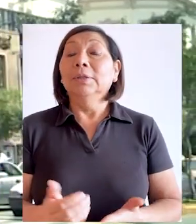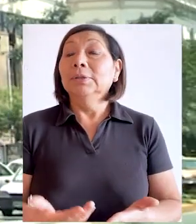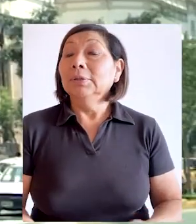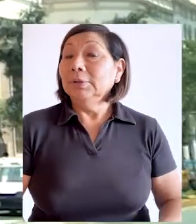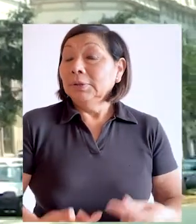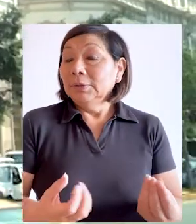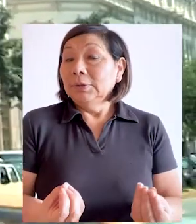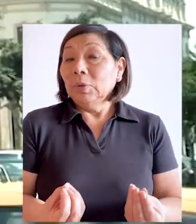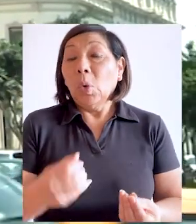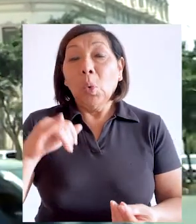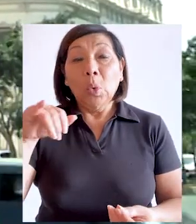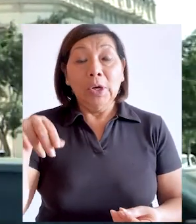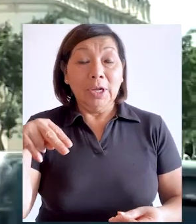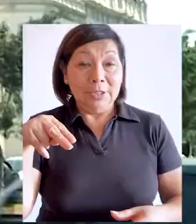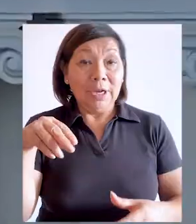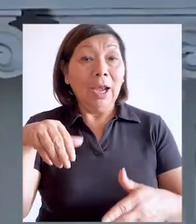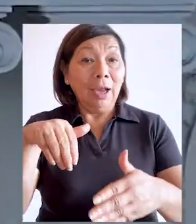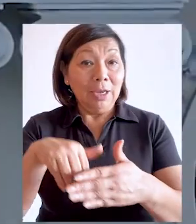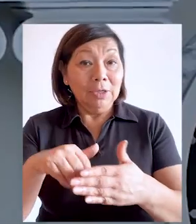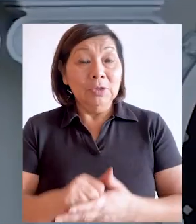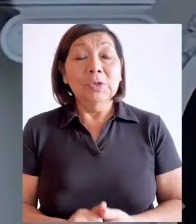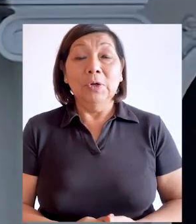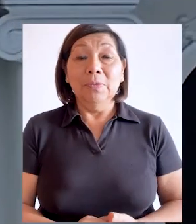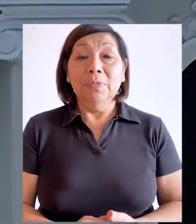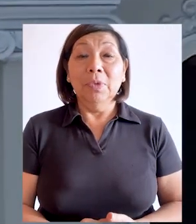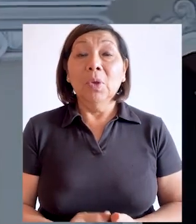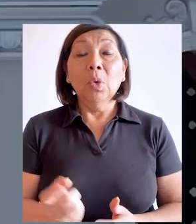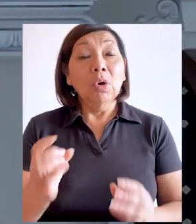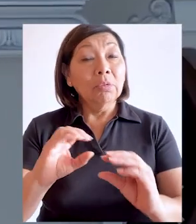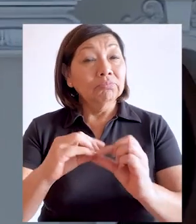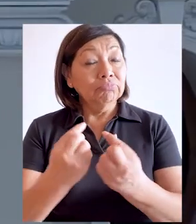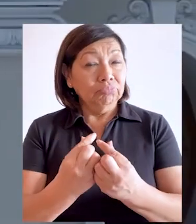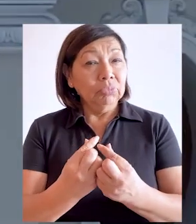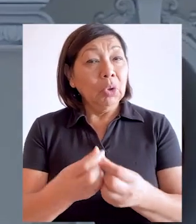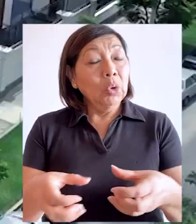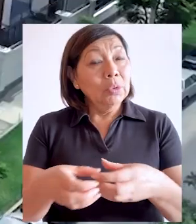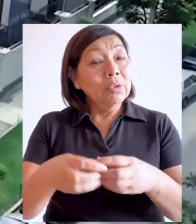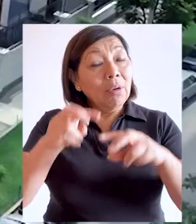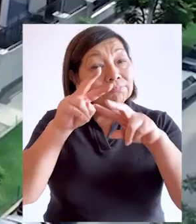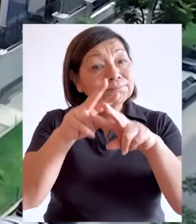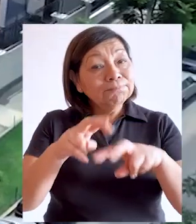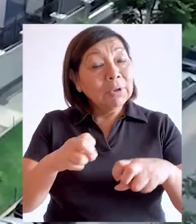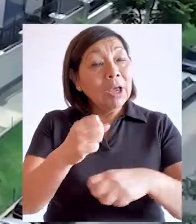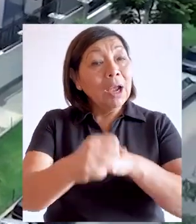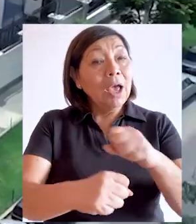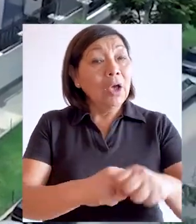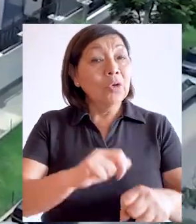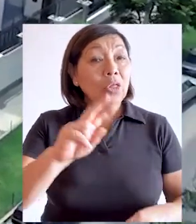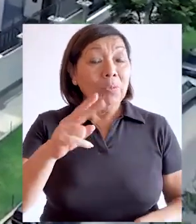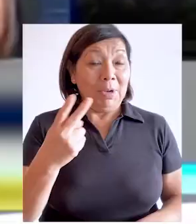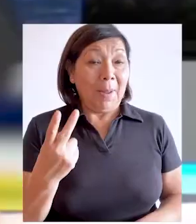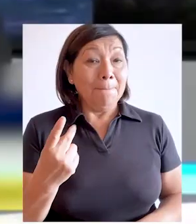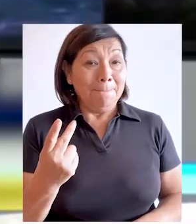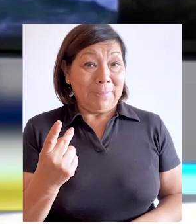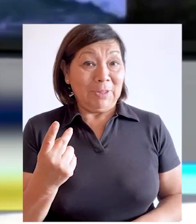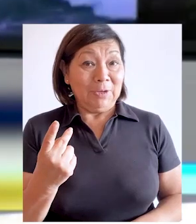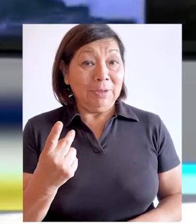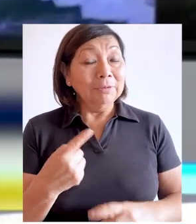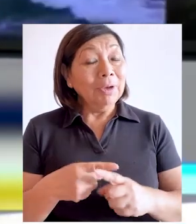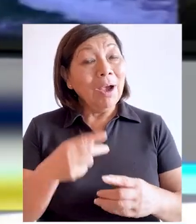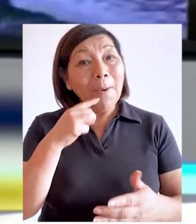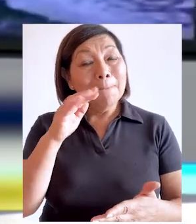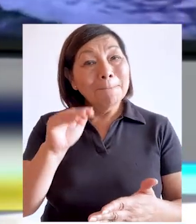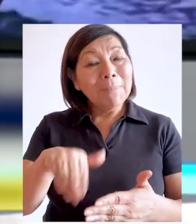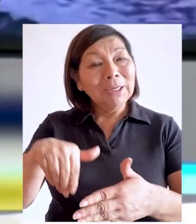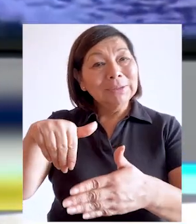Sobre el conflicto competencial promovido por el Jurado Nacional de Elecciones por el caso de una conformación de una comisión investigadora en el año 2021 sobre